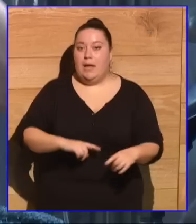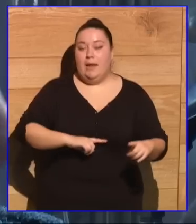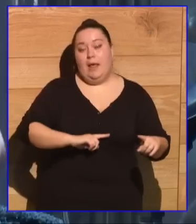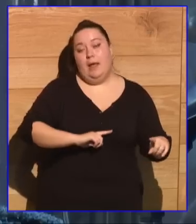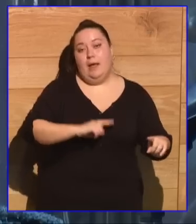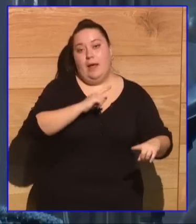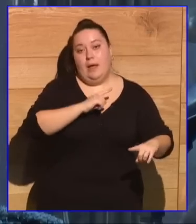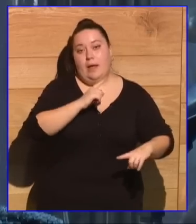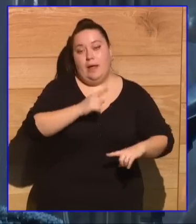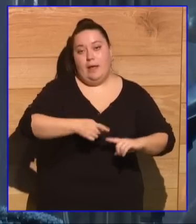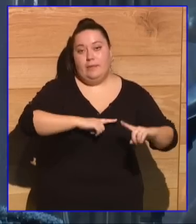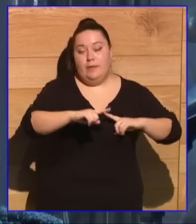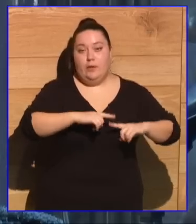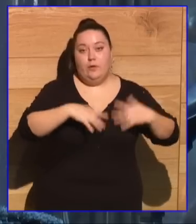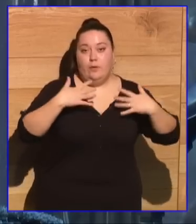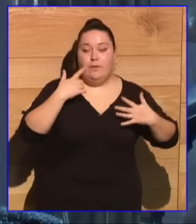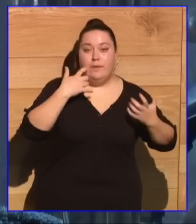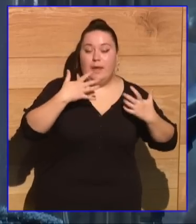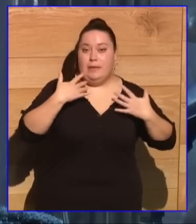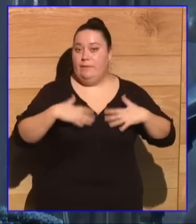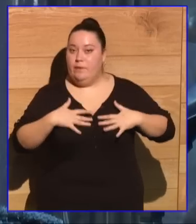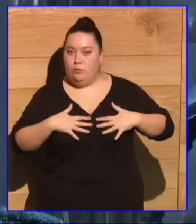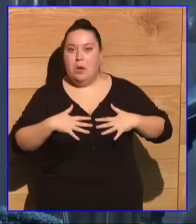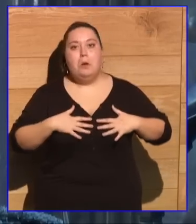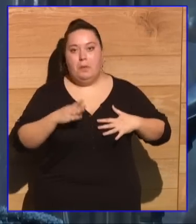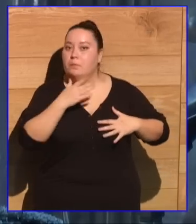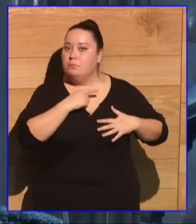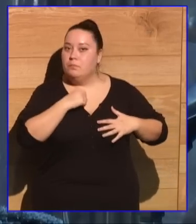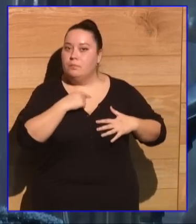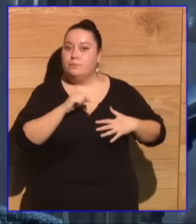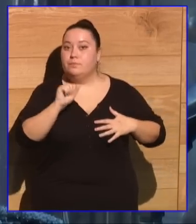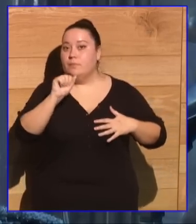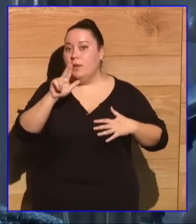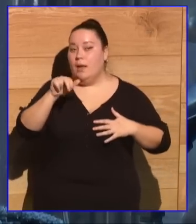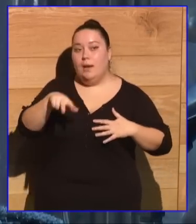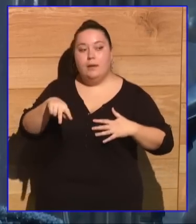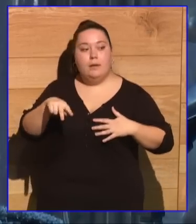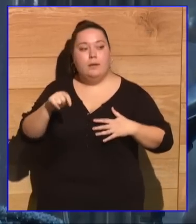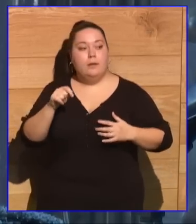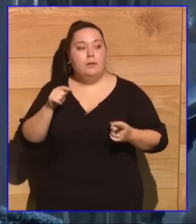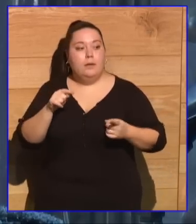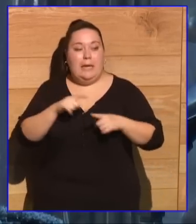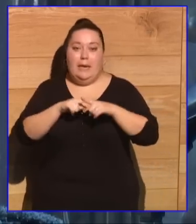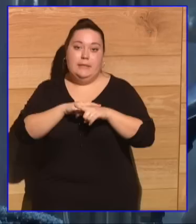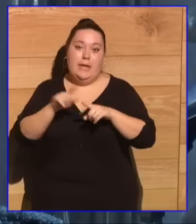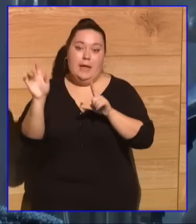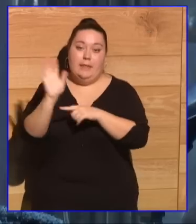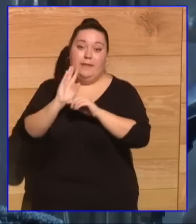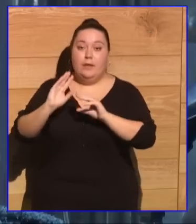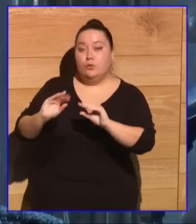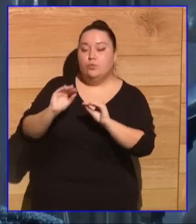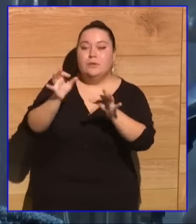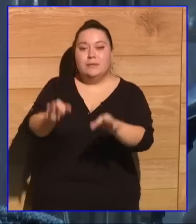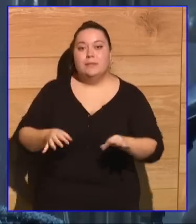y el diseño de vestuario en particular. Y lo que hace Alan Parker, o una característica de su cine, es que él